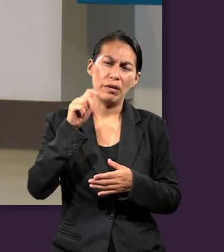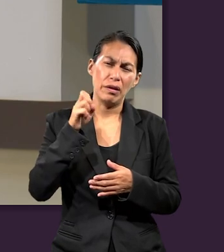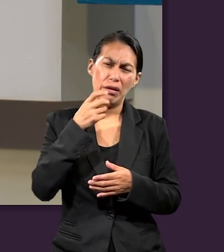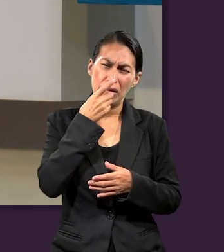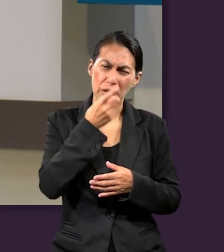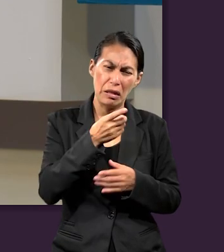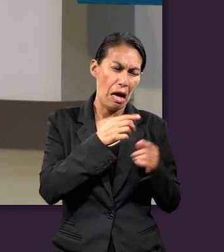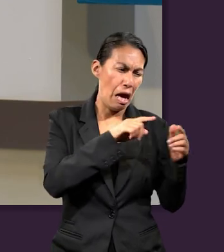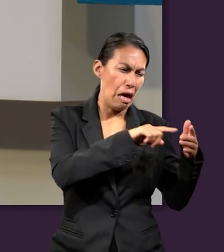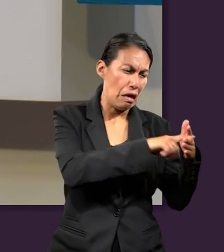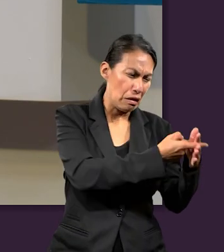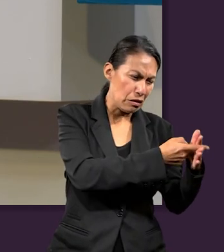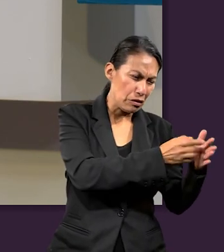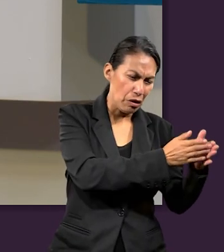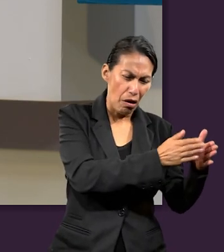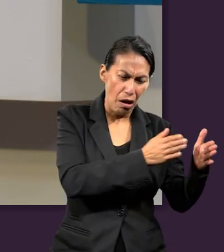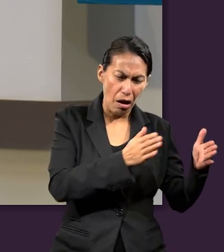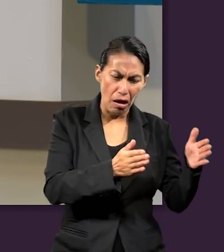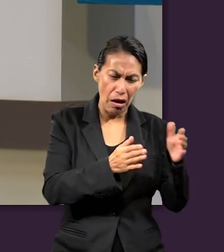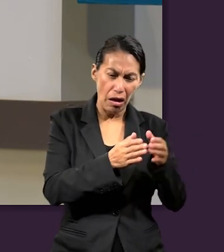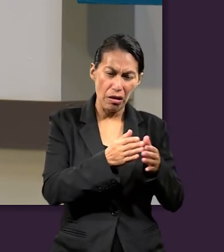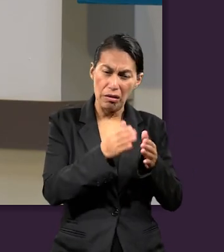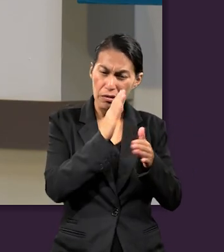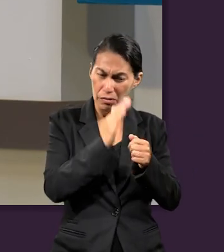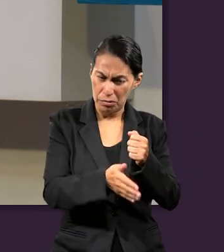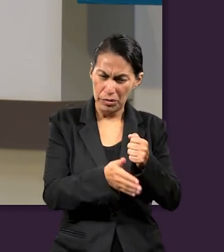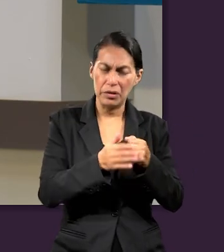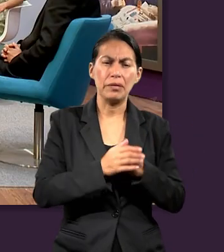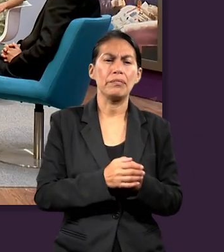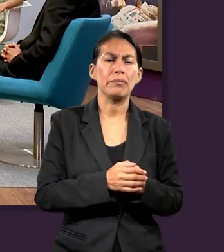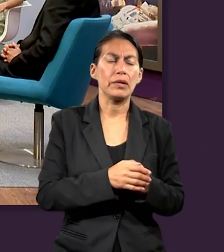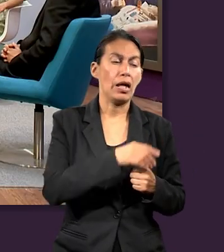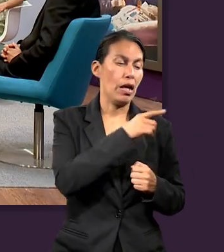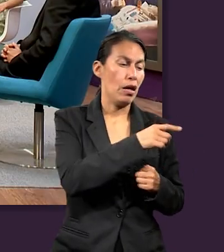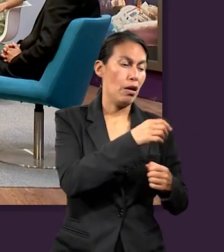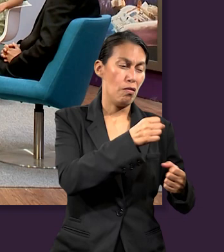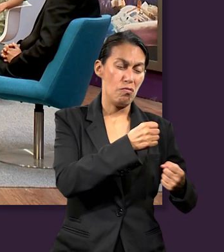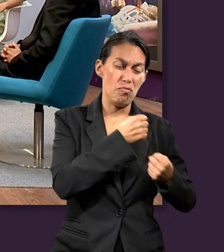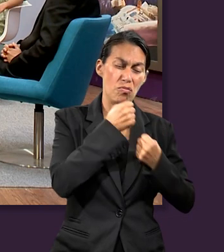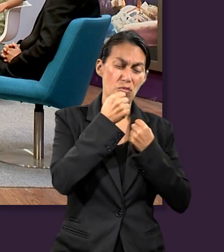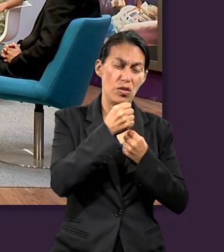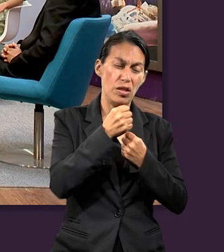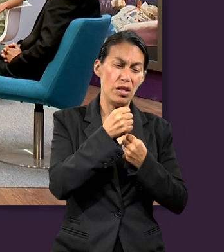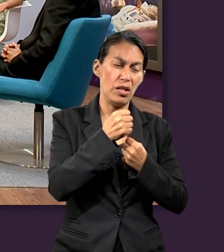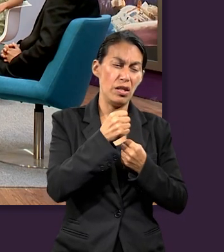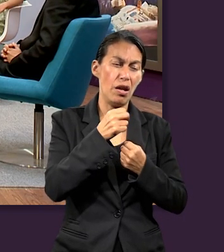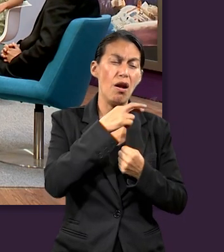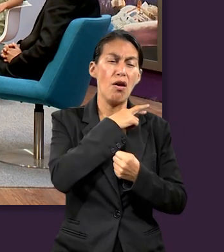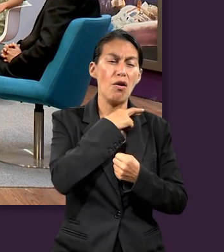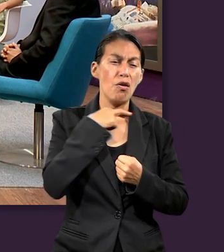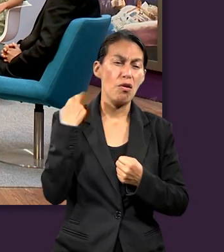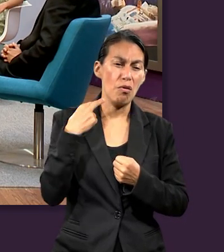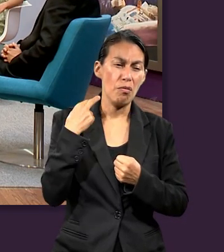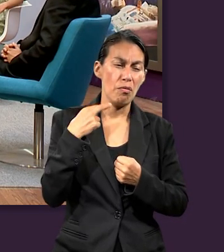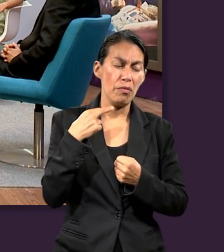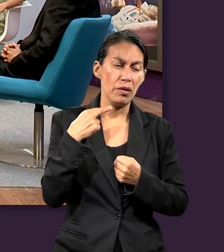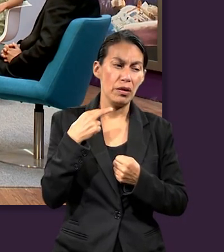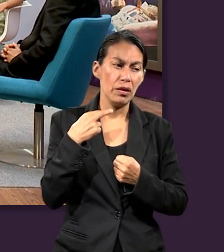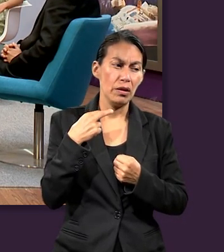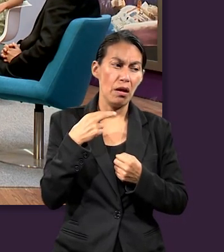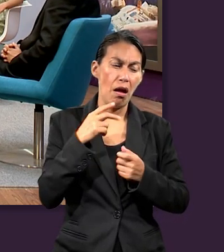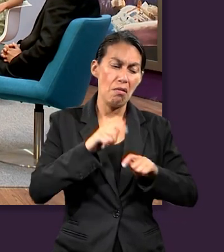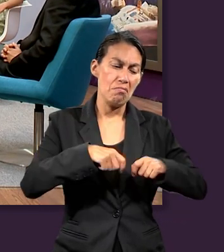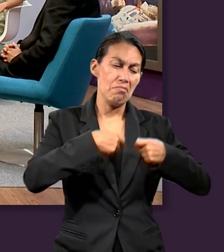cuando en el Imperio de Roma le dieron todo el auge todo el poder cuando la capital de Roma se cambió se quedó en Roma